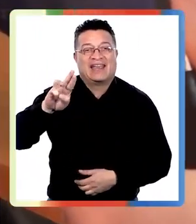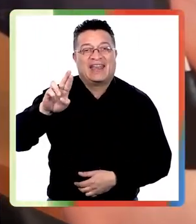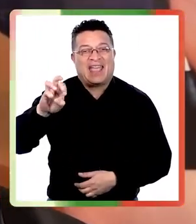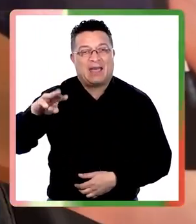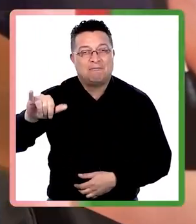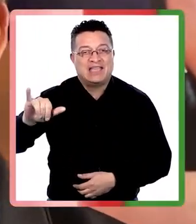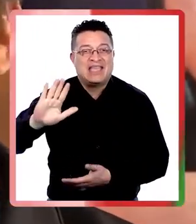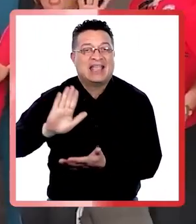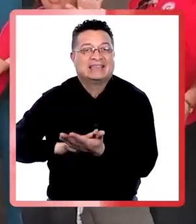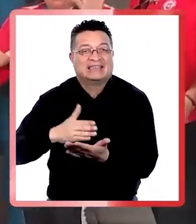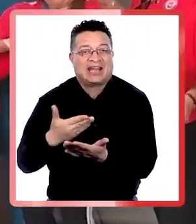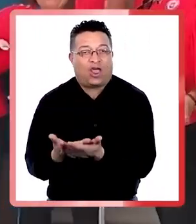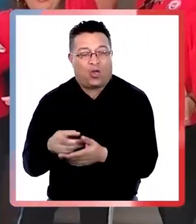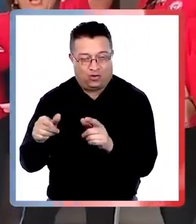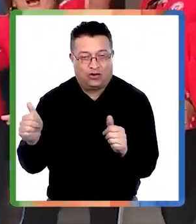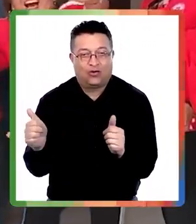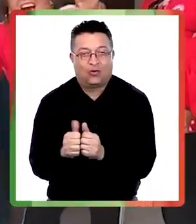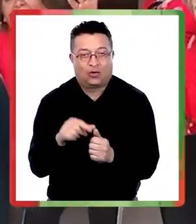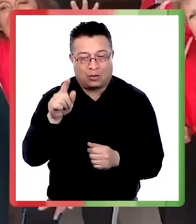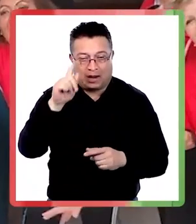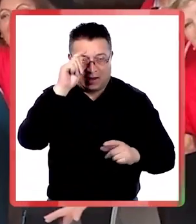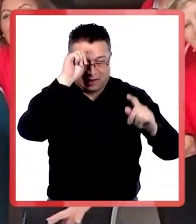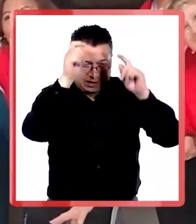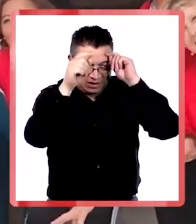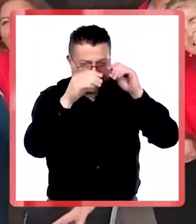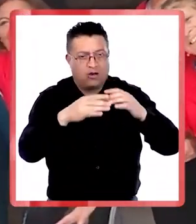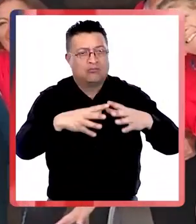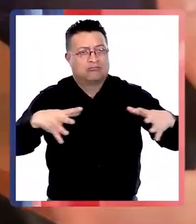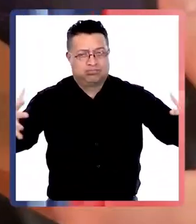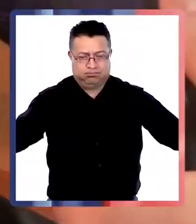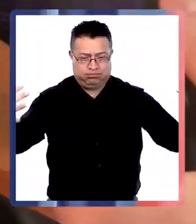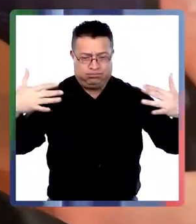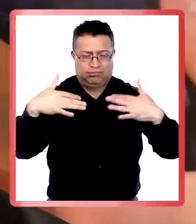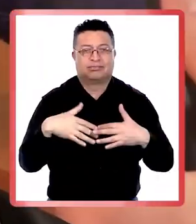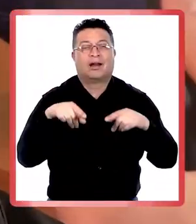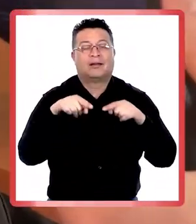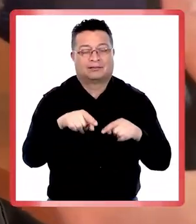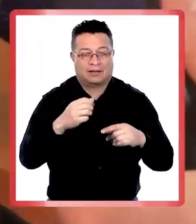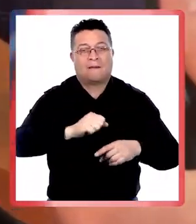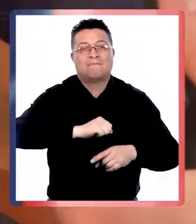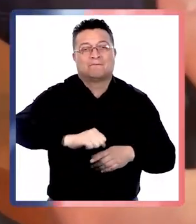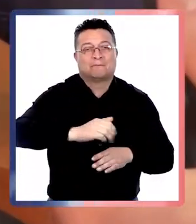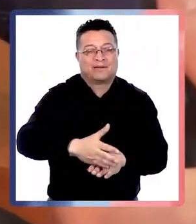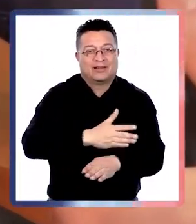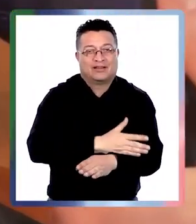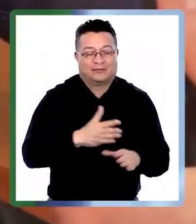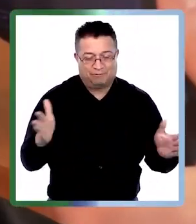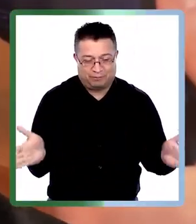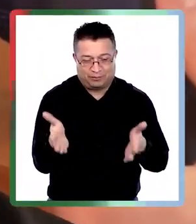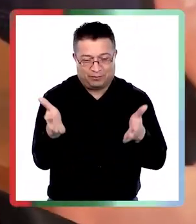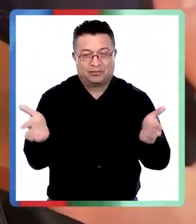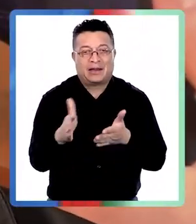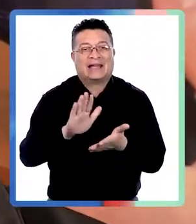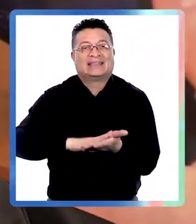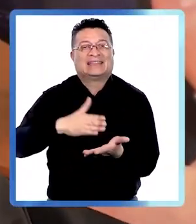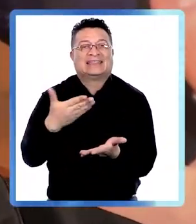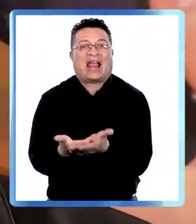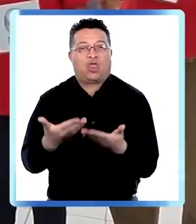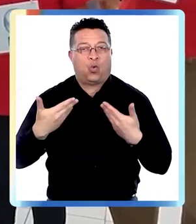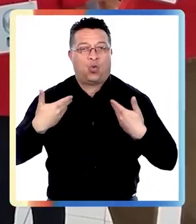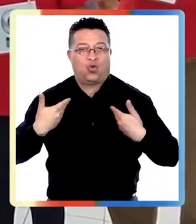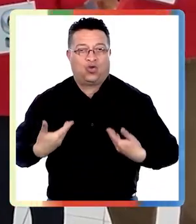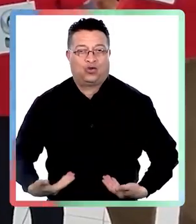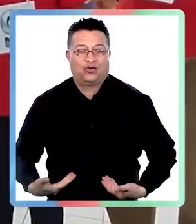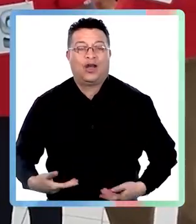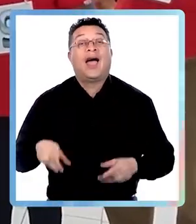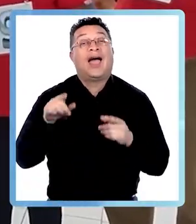de Salud, poder tener este tipo de iniciativas masivas que van enfocadas directamente a la prevención y la promoción de la salud física, por